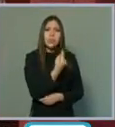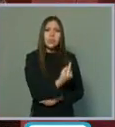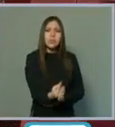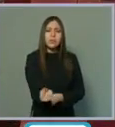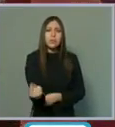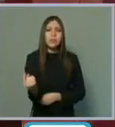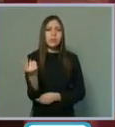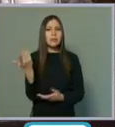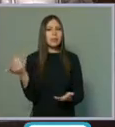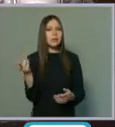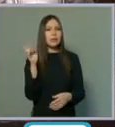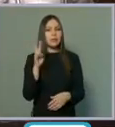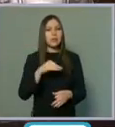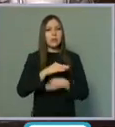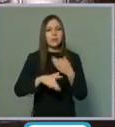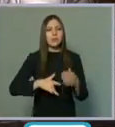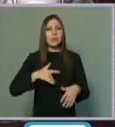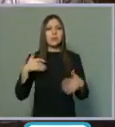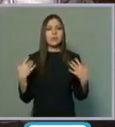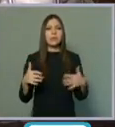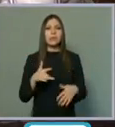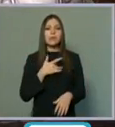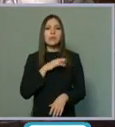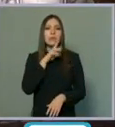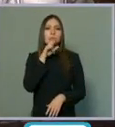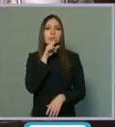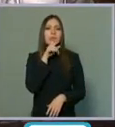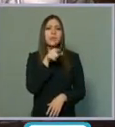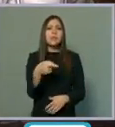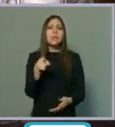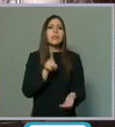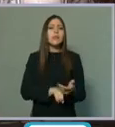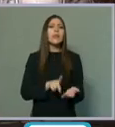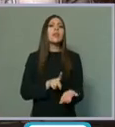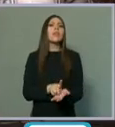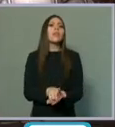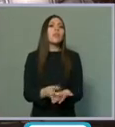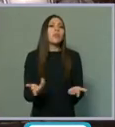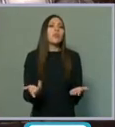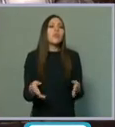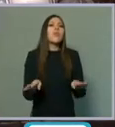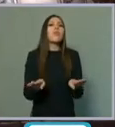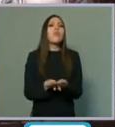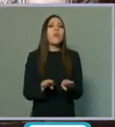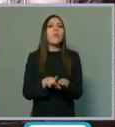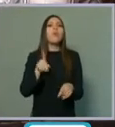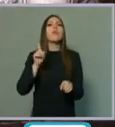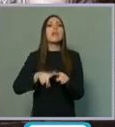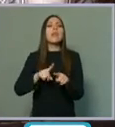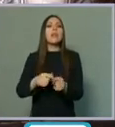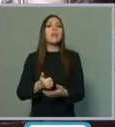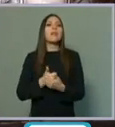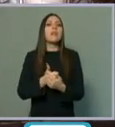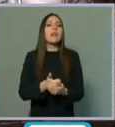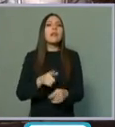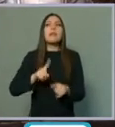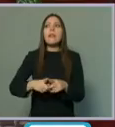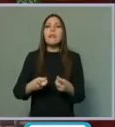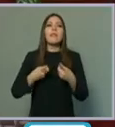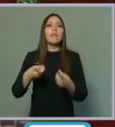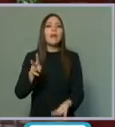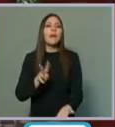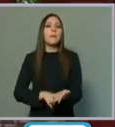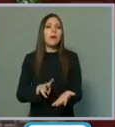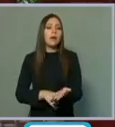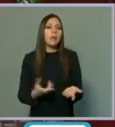que es lo que como que más nos preocupa, tienen derechos. ¿Cómo se van a hacer? O sea, ¿quién los va a hacer válidos entonces? Bueno, en principio,